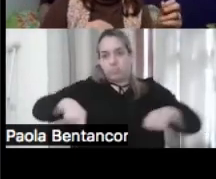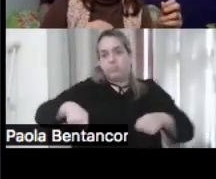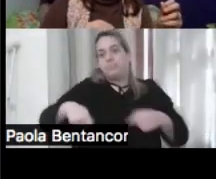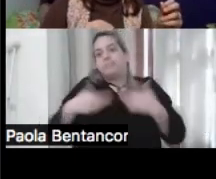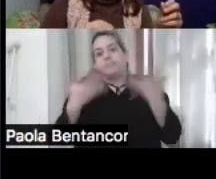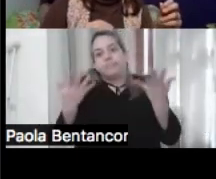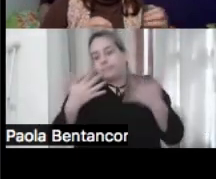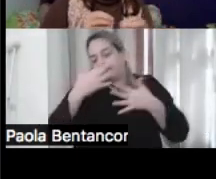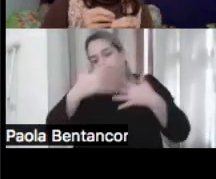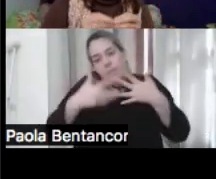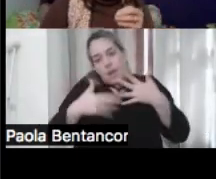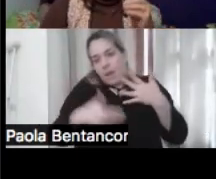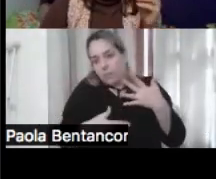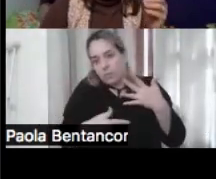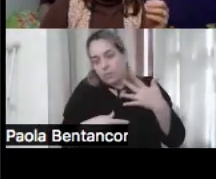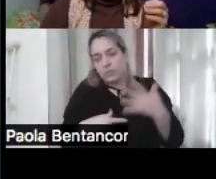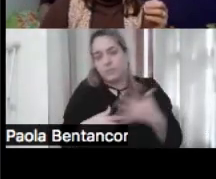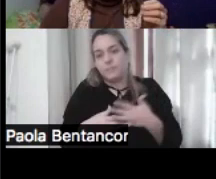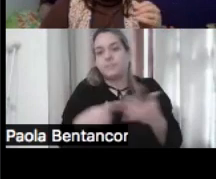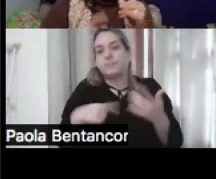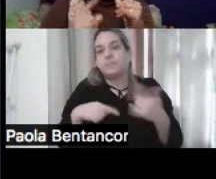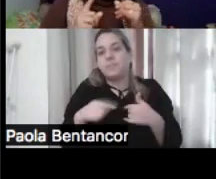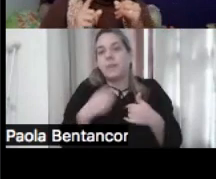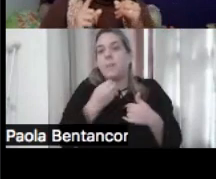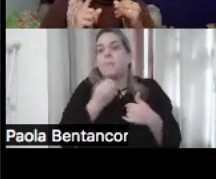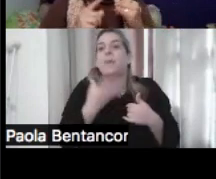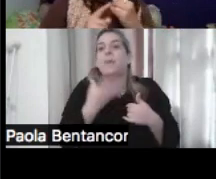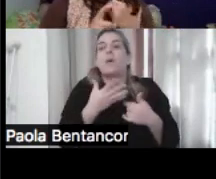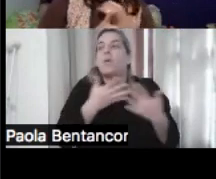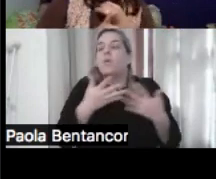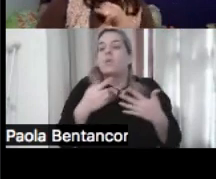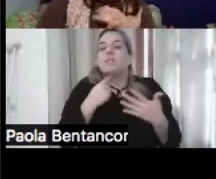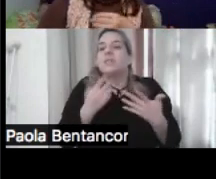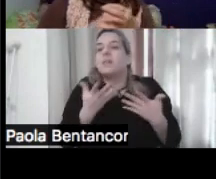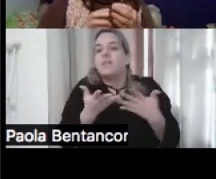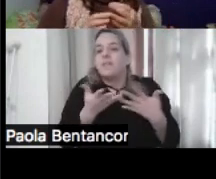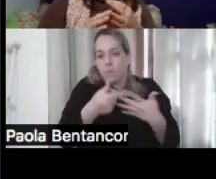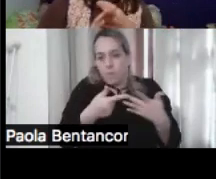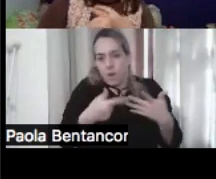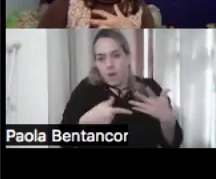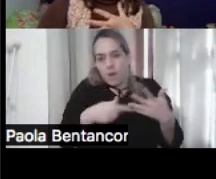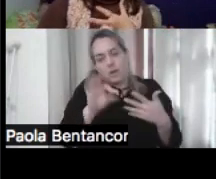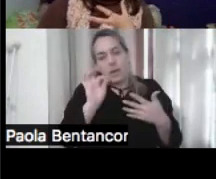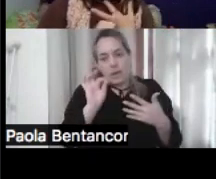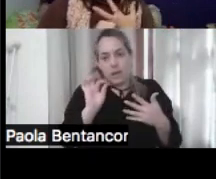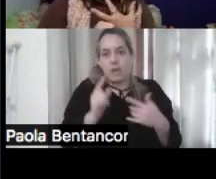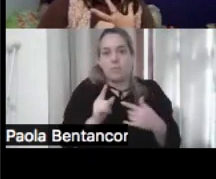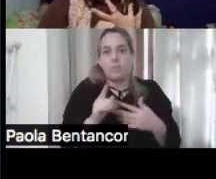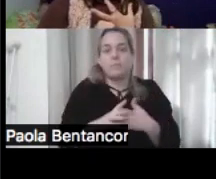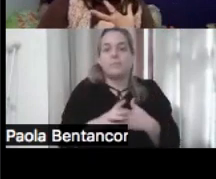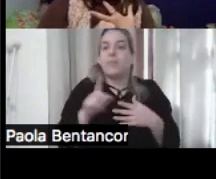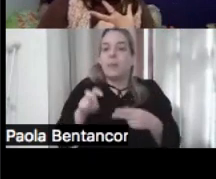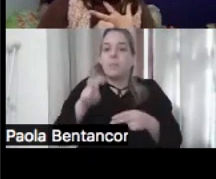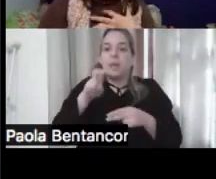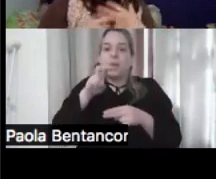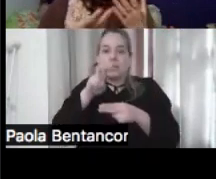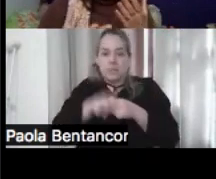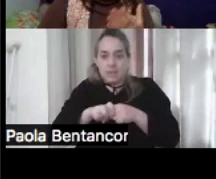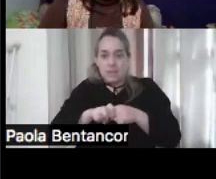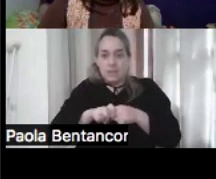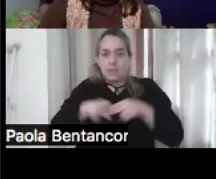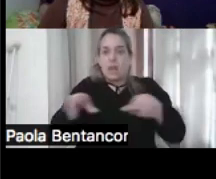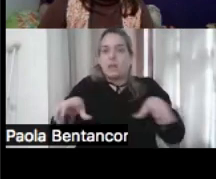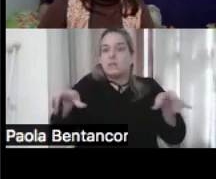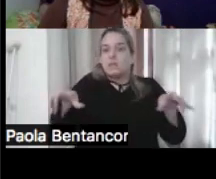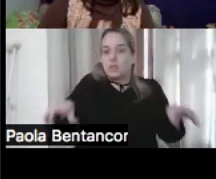cuenta cuál daba mayor comodidad. Sillas y sillones, otro elemento